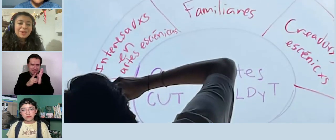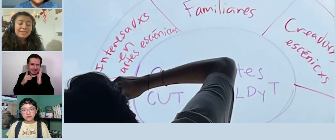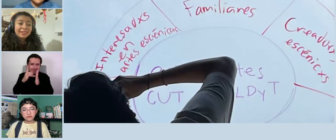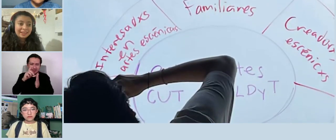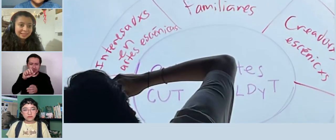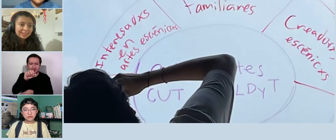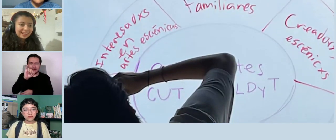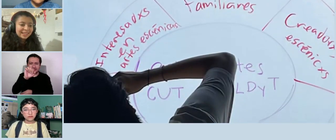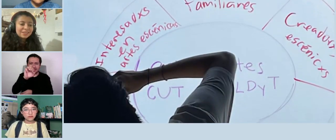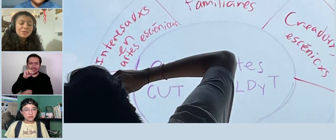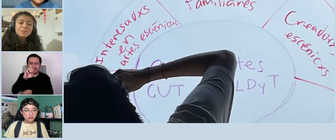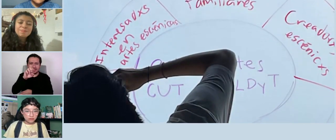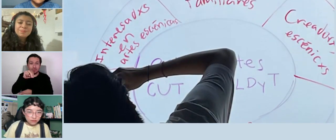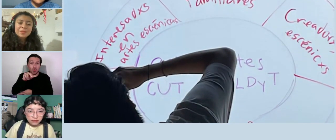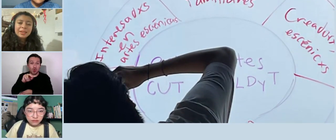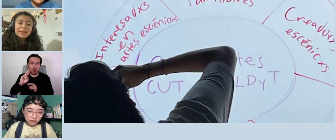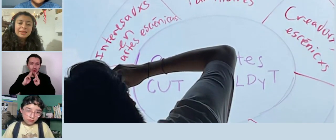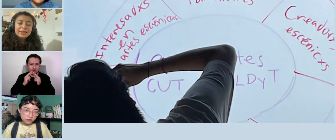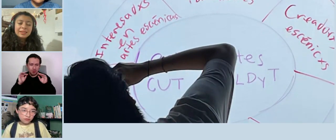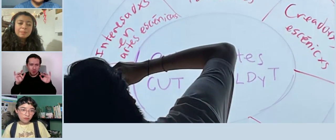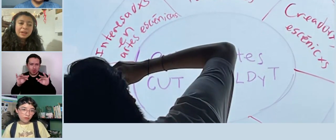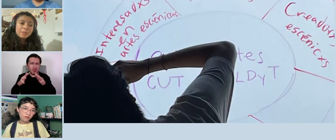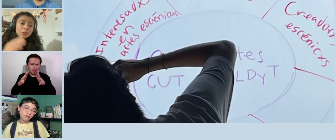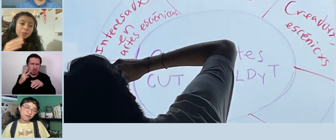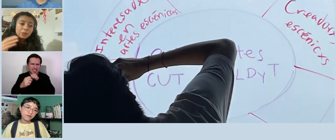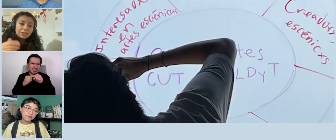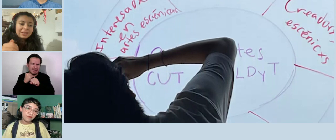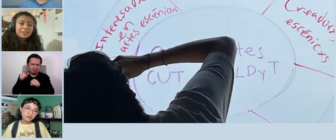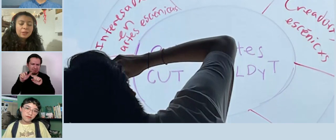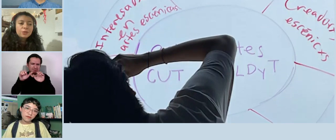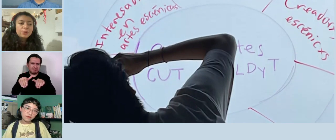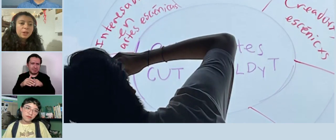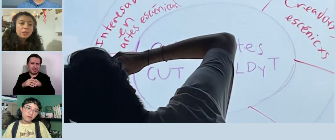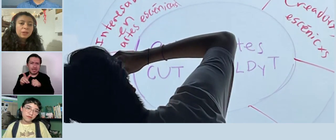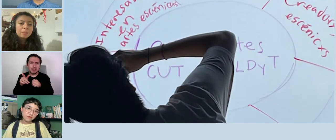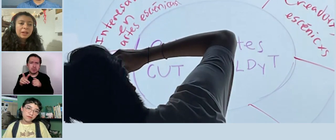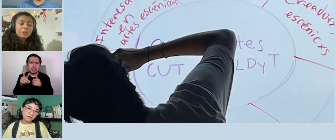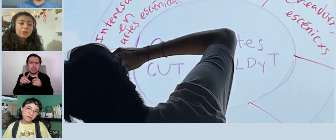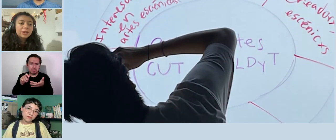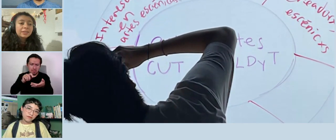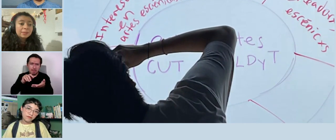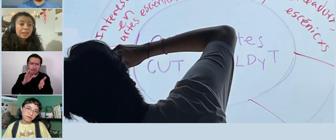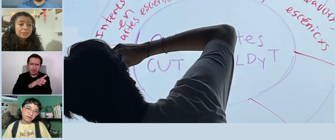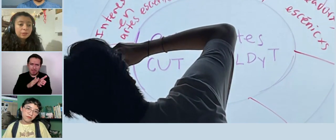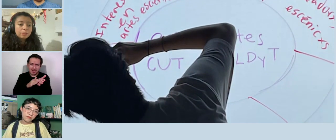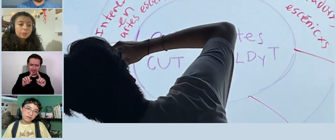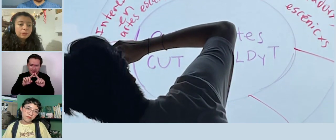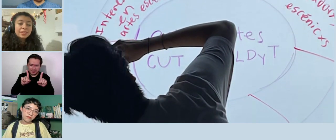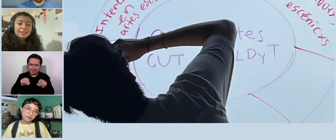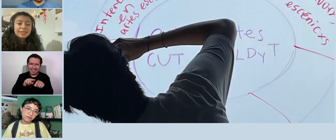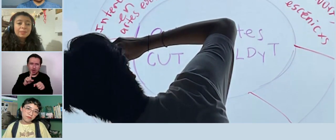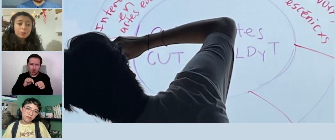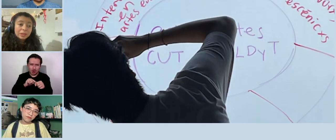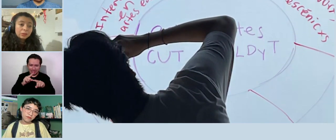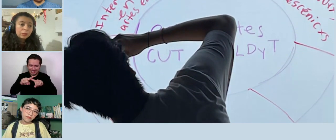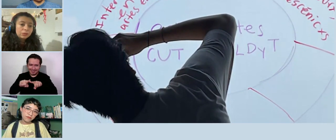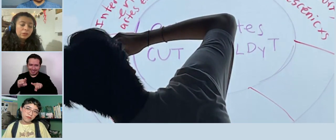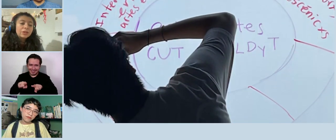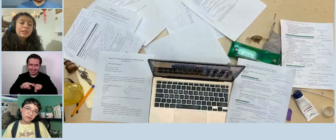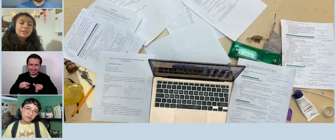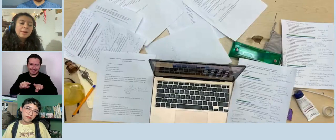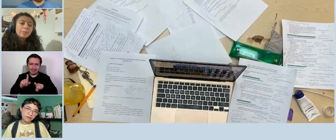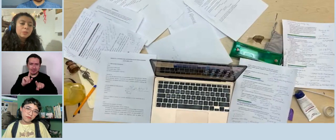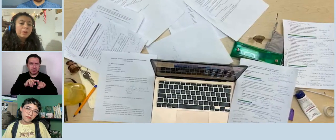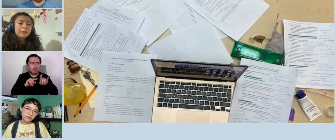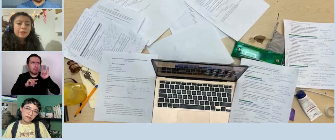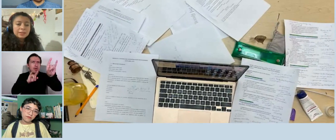comitiva durante casi 3 años y hagamos posts sobre lo que para nosotras había sido apuntes hasta ese momento